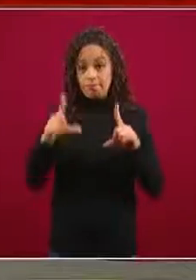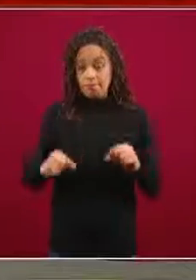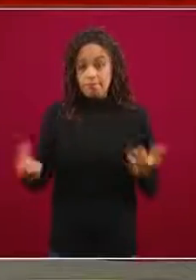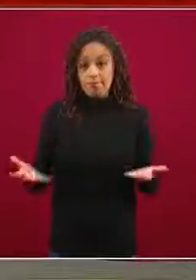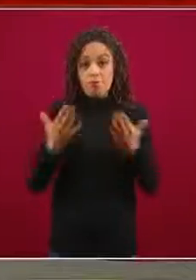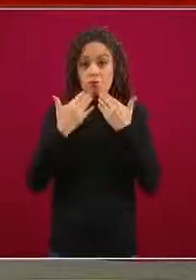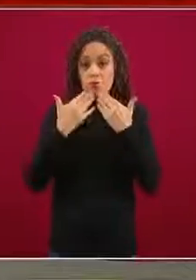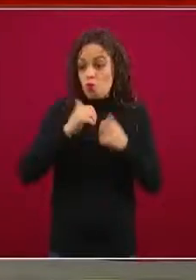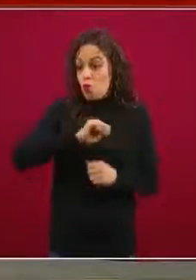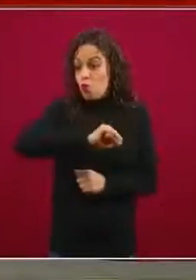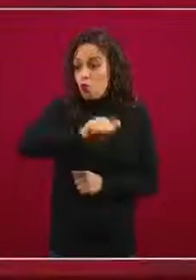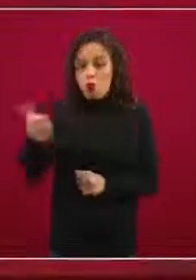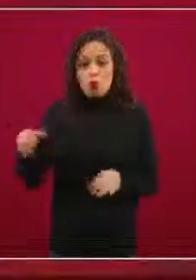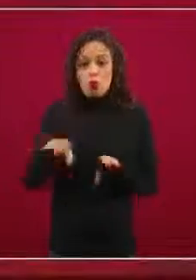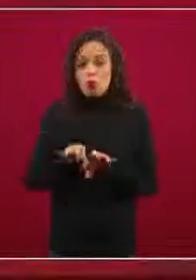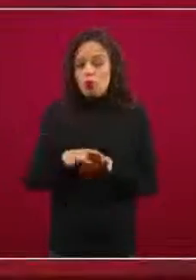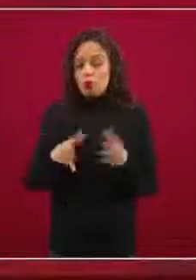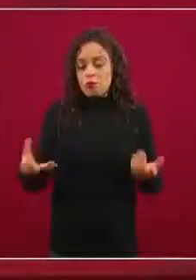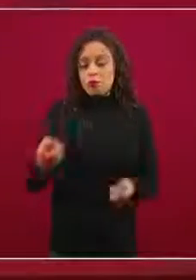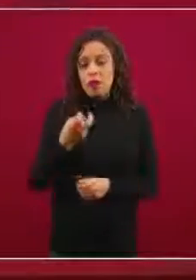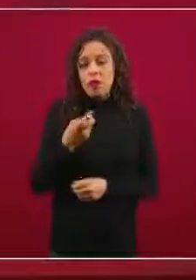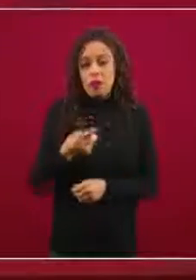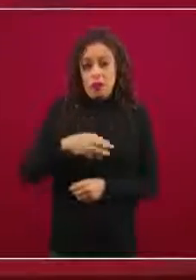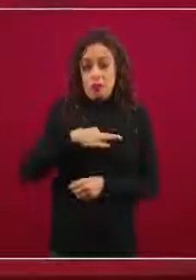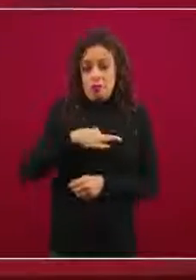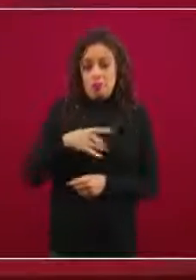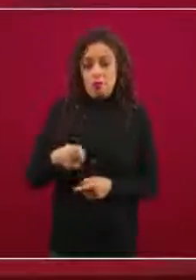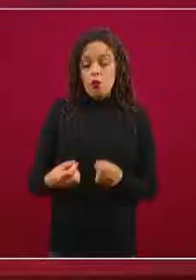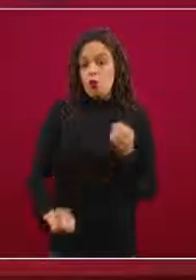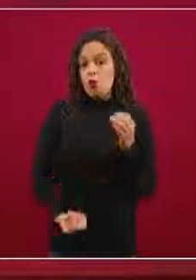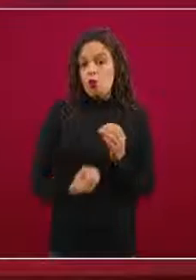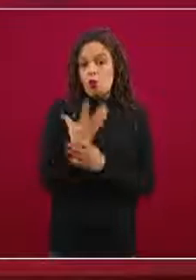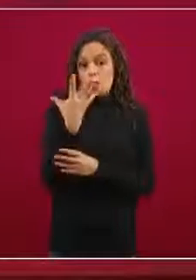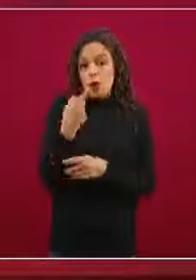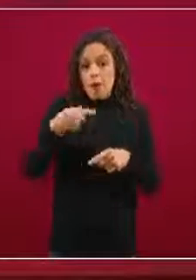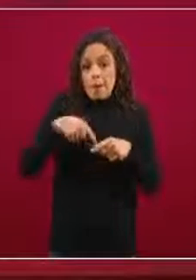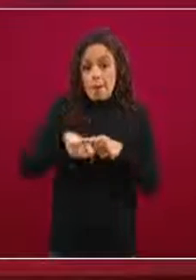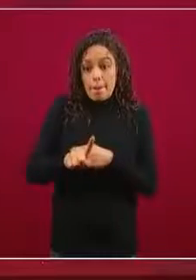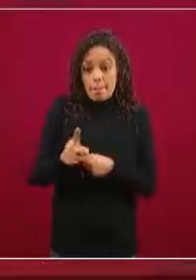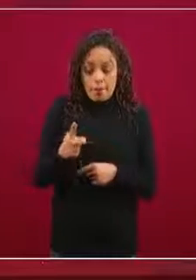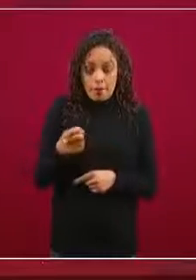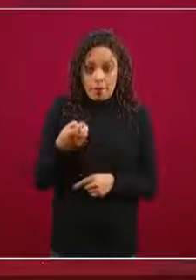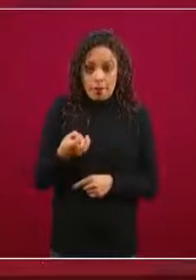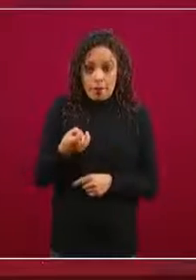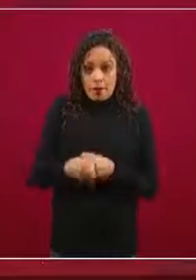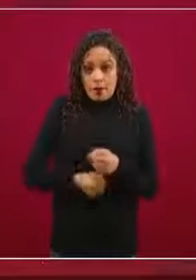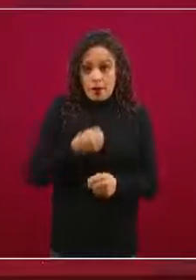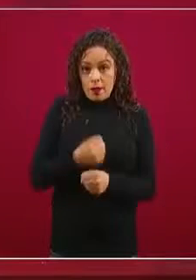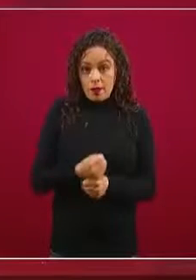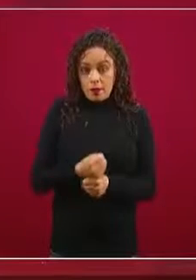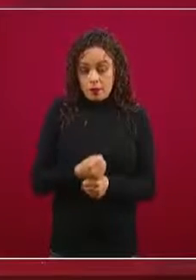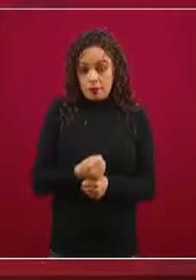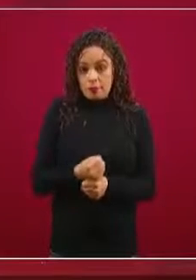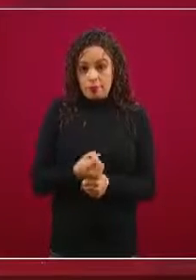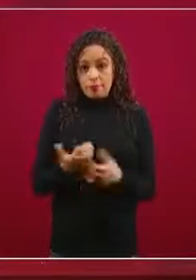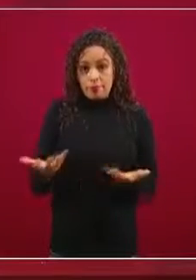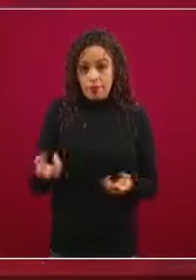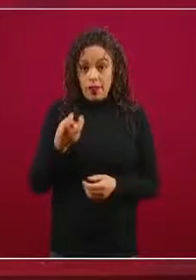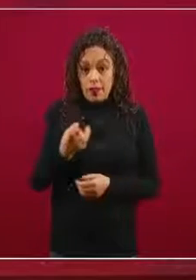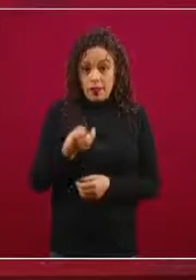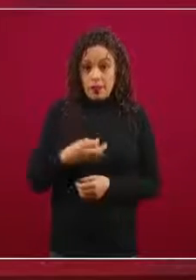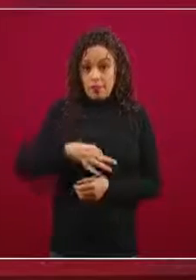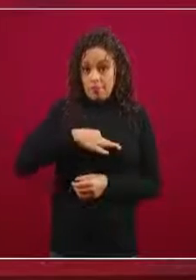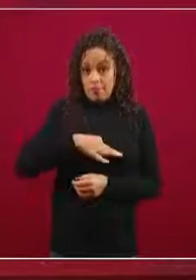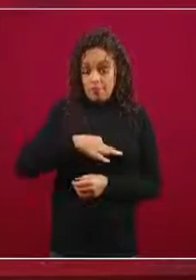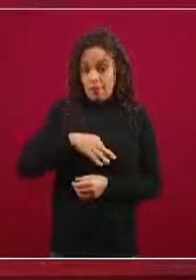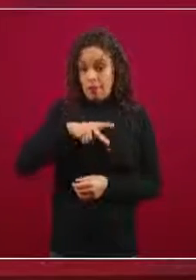este es un virus nuevo que surgió al inicio de 2020 y es un virus para el que no existe en el mundo entero